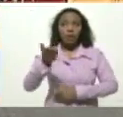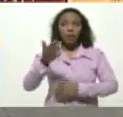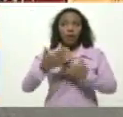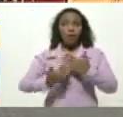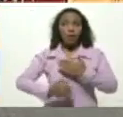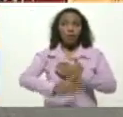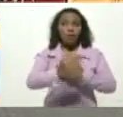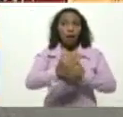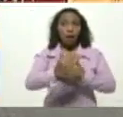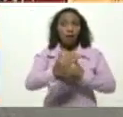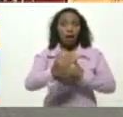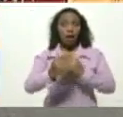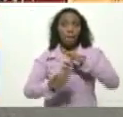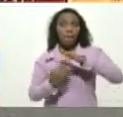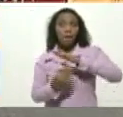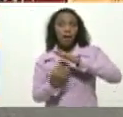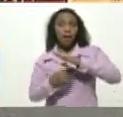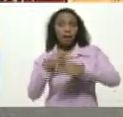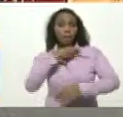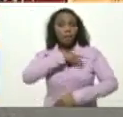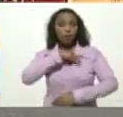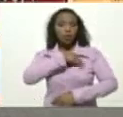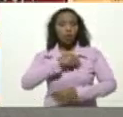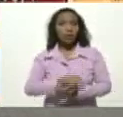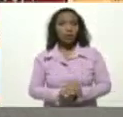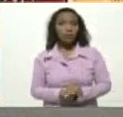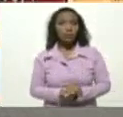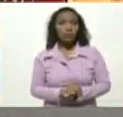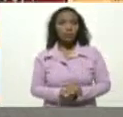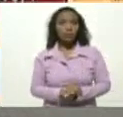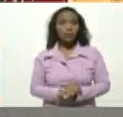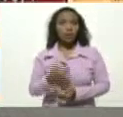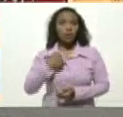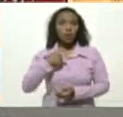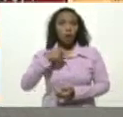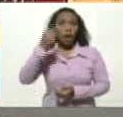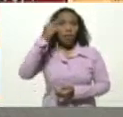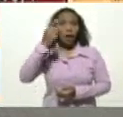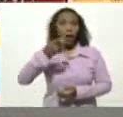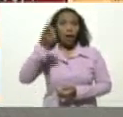avanzar en las bases de Misiones. Yo el día de ayer